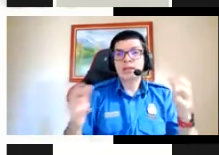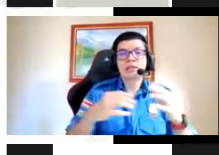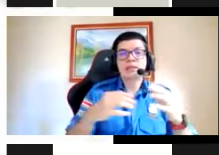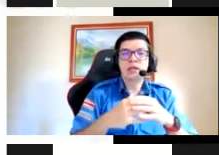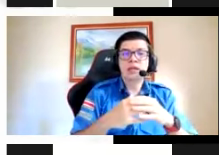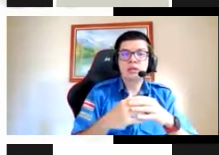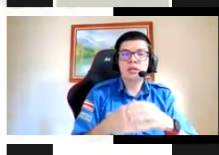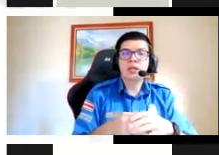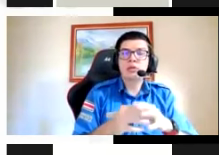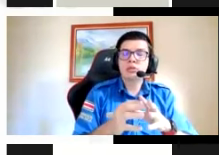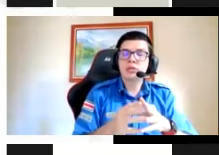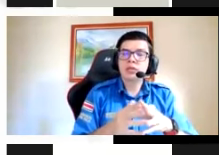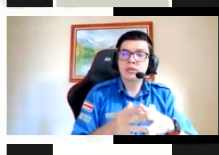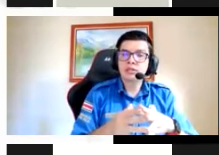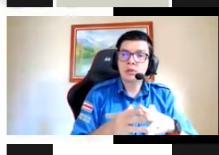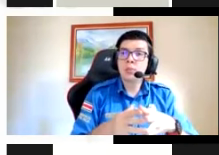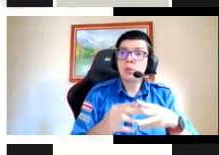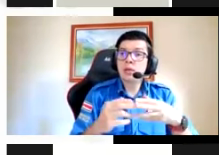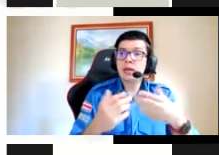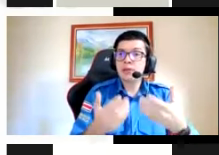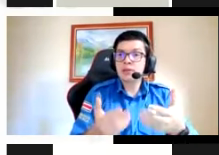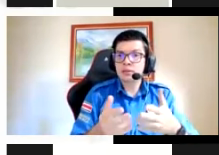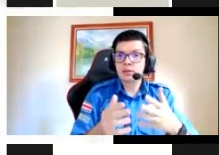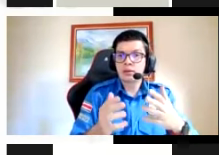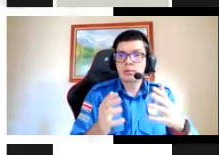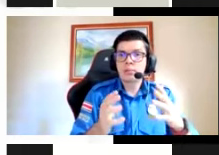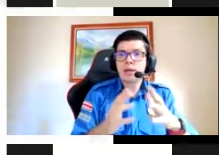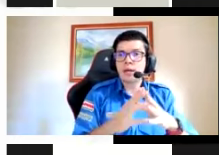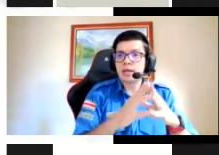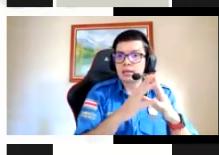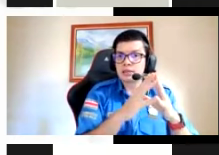fácilmente, llegando a tener condiciones de riesgo muy graves